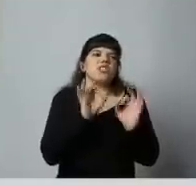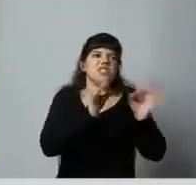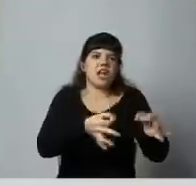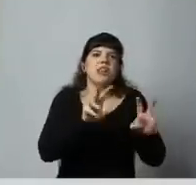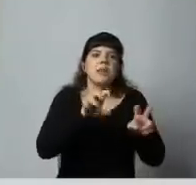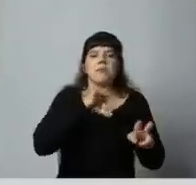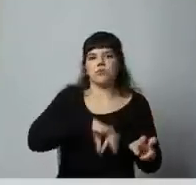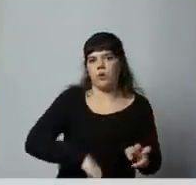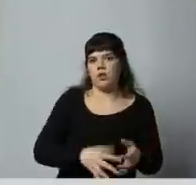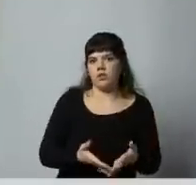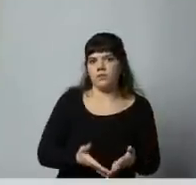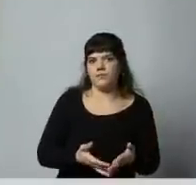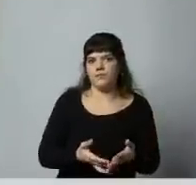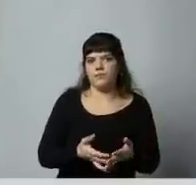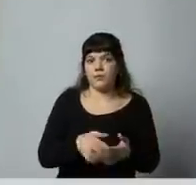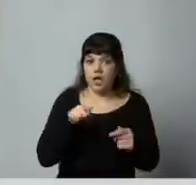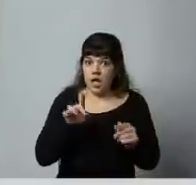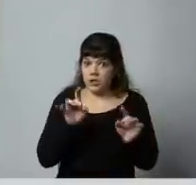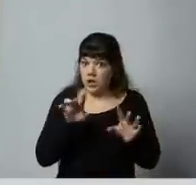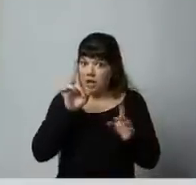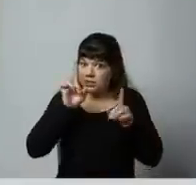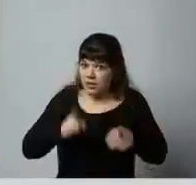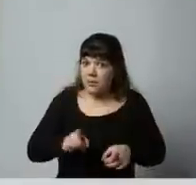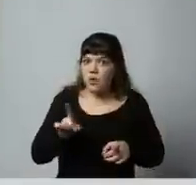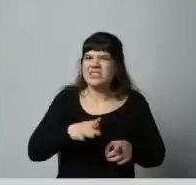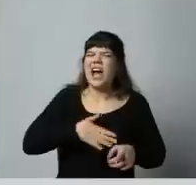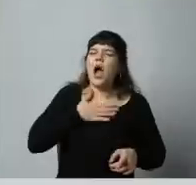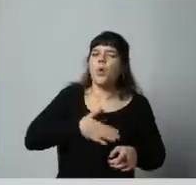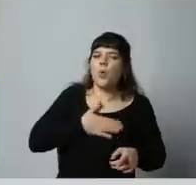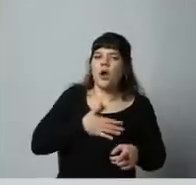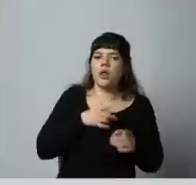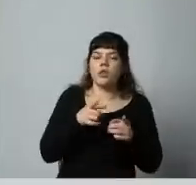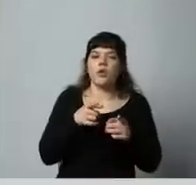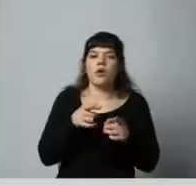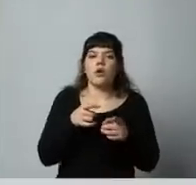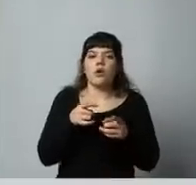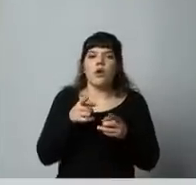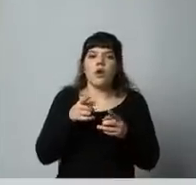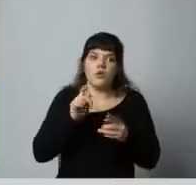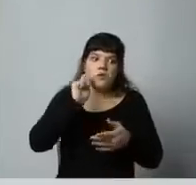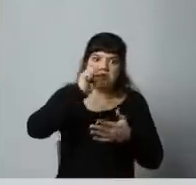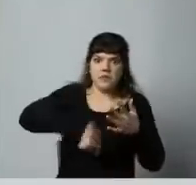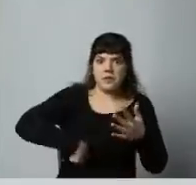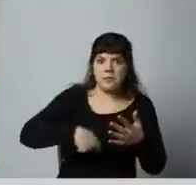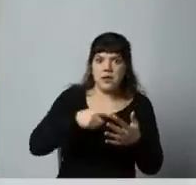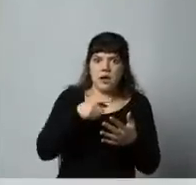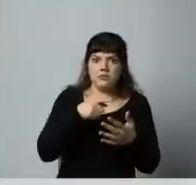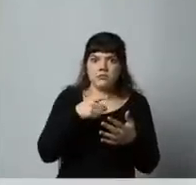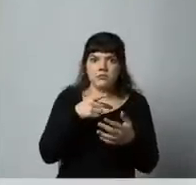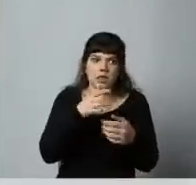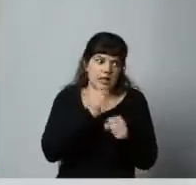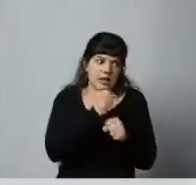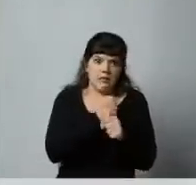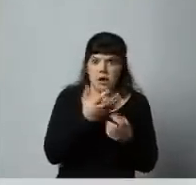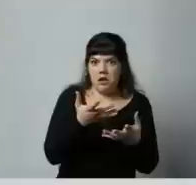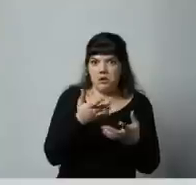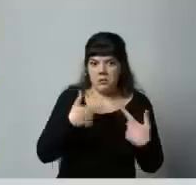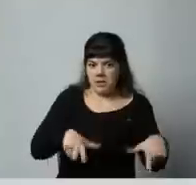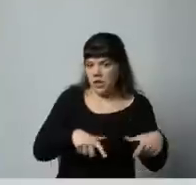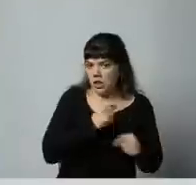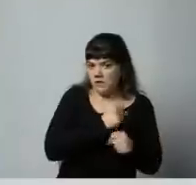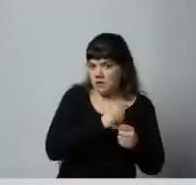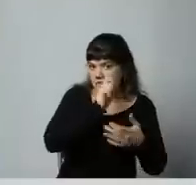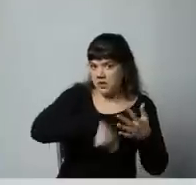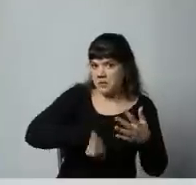salarial tanto no es así que no es un acuerdo que cuando tú en el Ministerio de trabajo firmas un acta de acuerdo pones la fecha las partes se